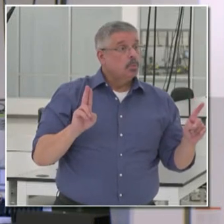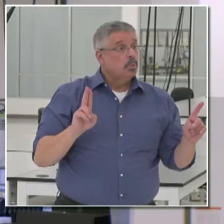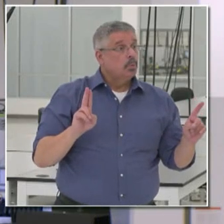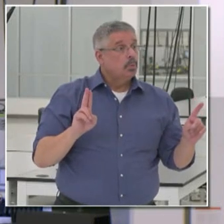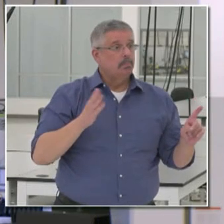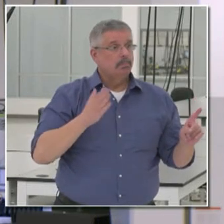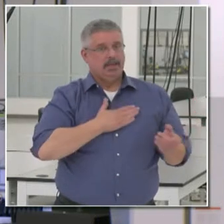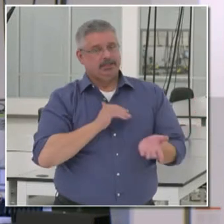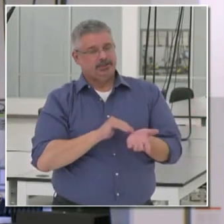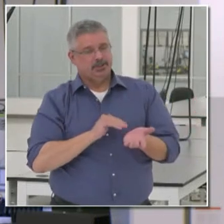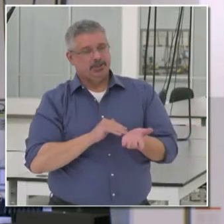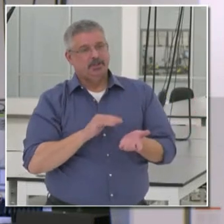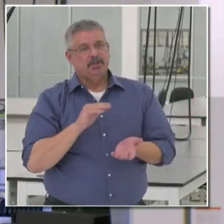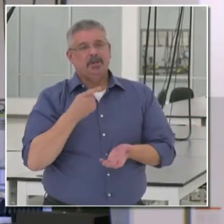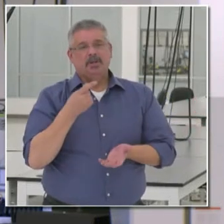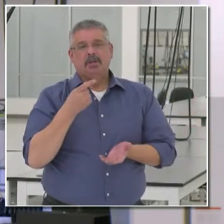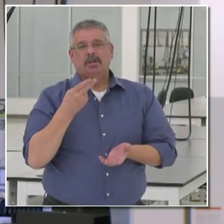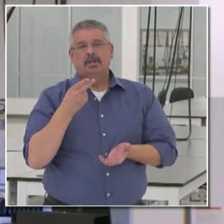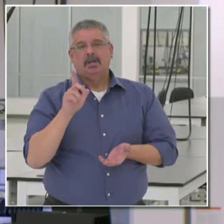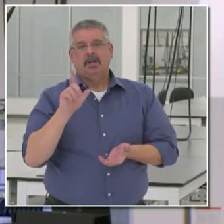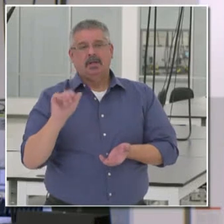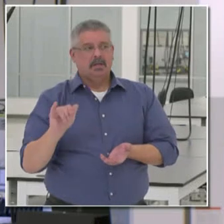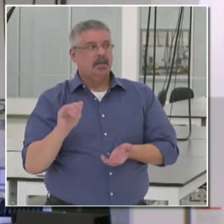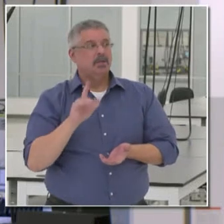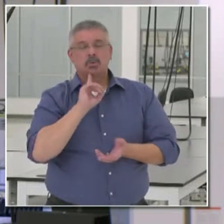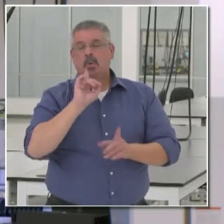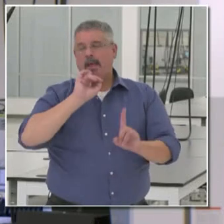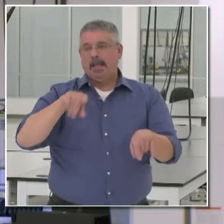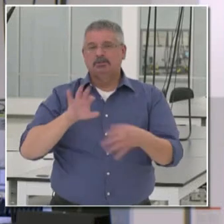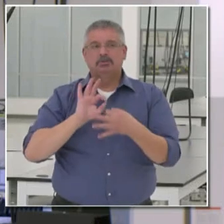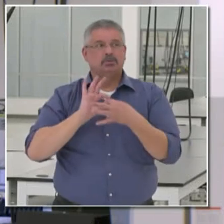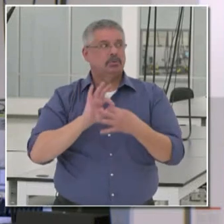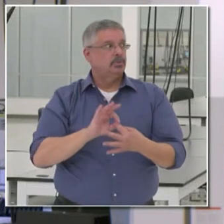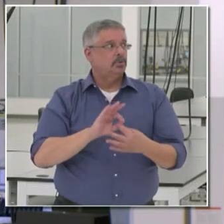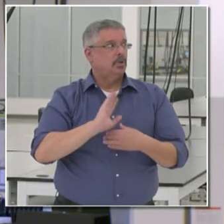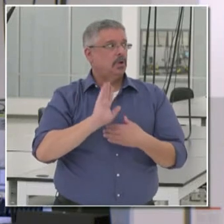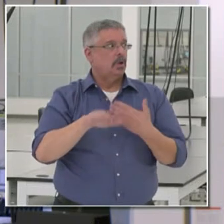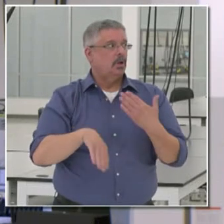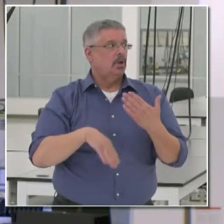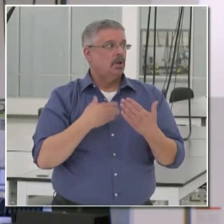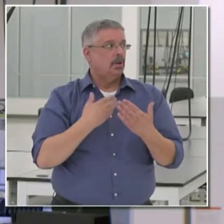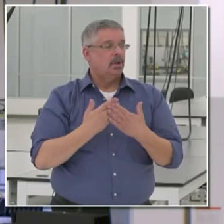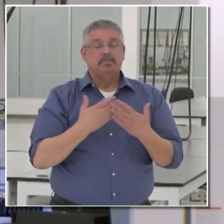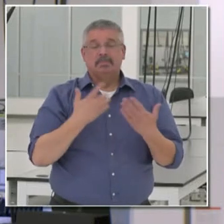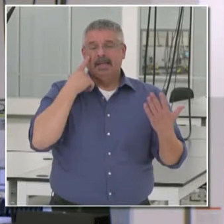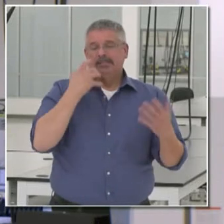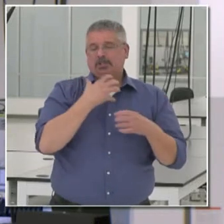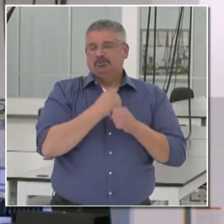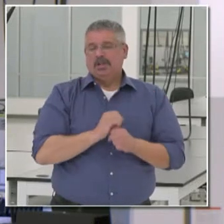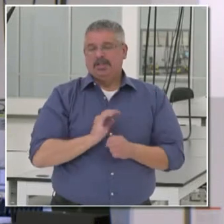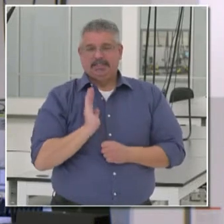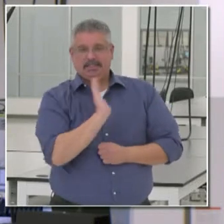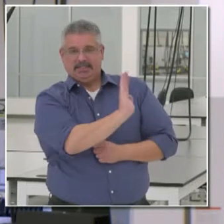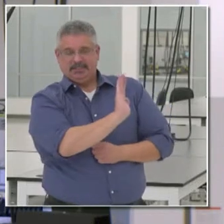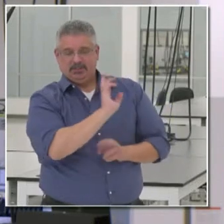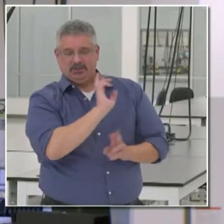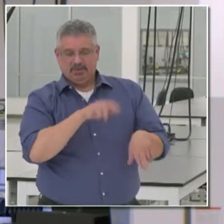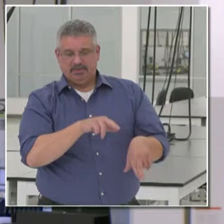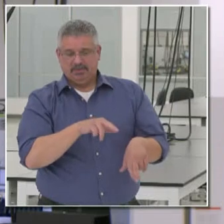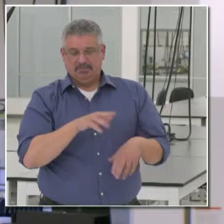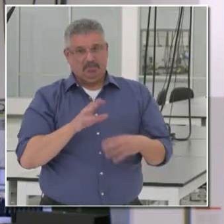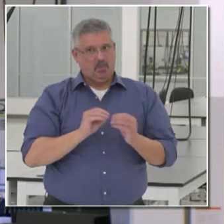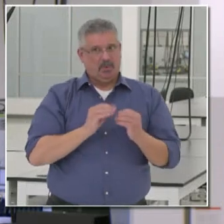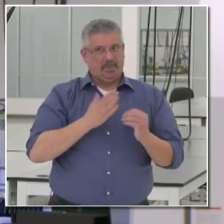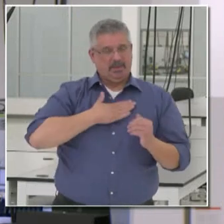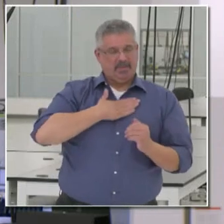nosotros yo voy a mi doctor el doctor gale para que responda todas estas preguntas porque yo confío en